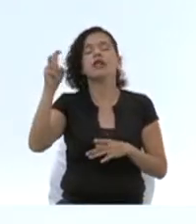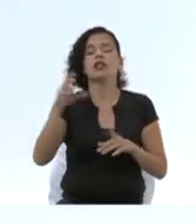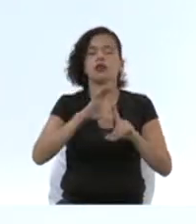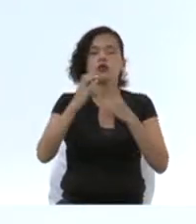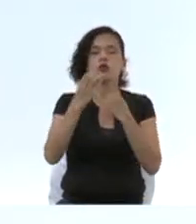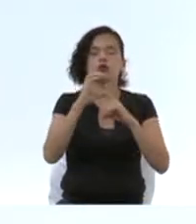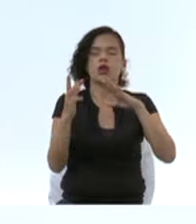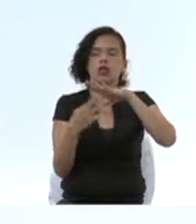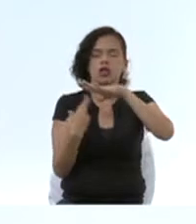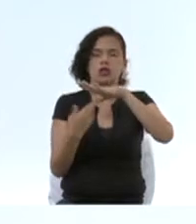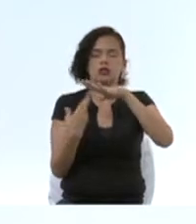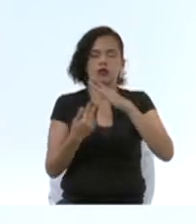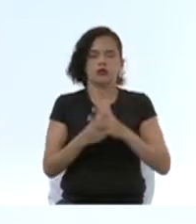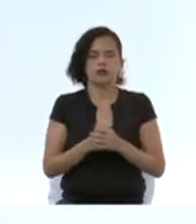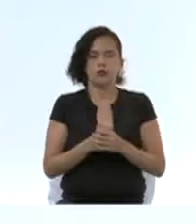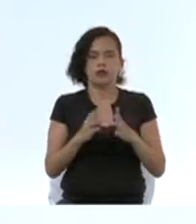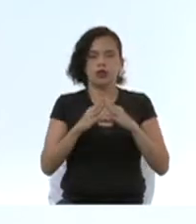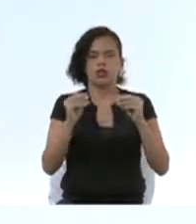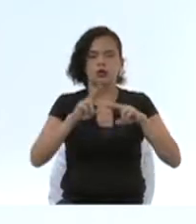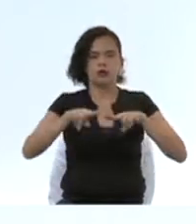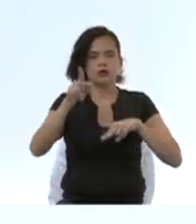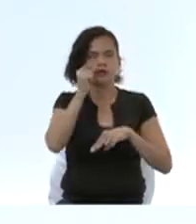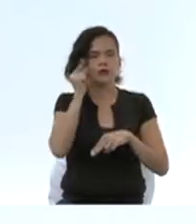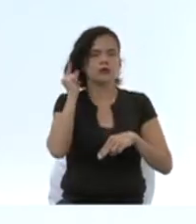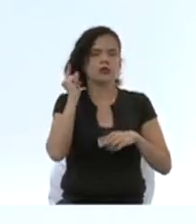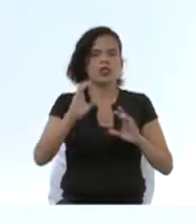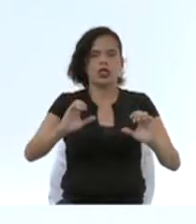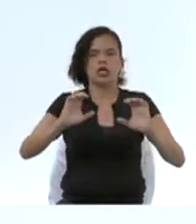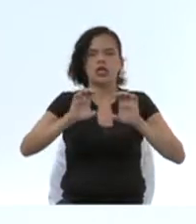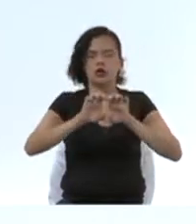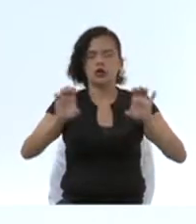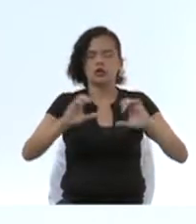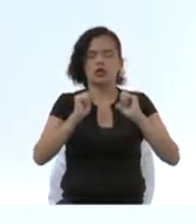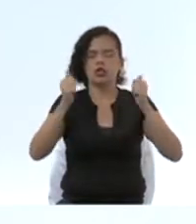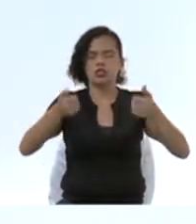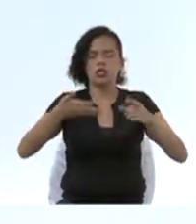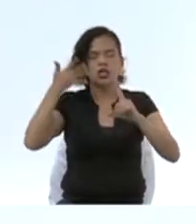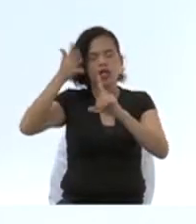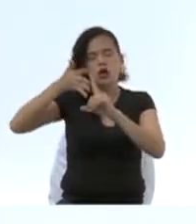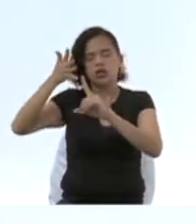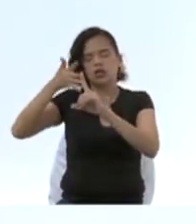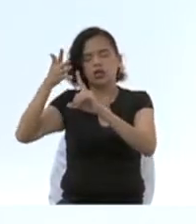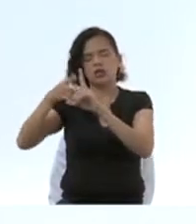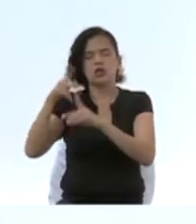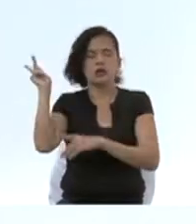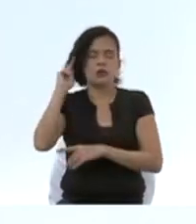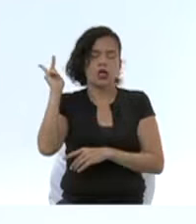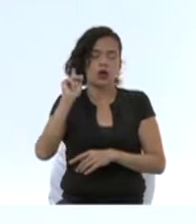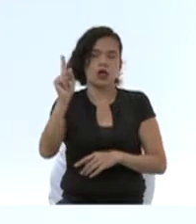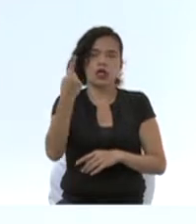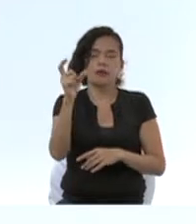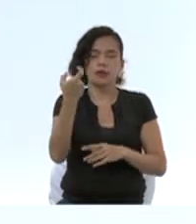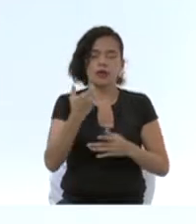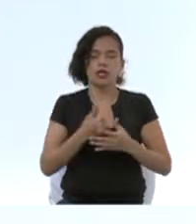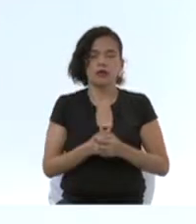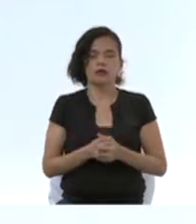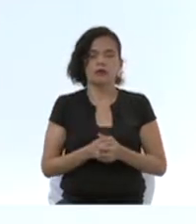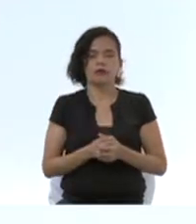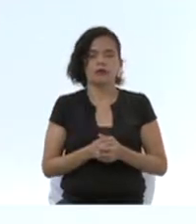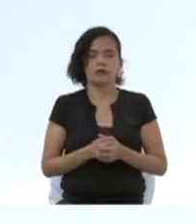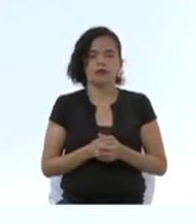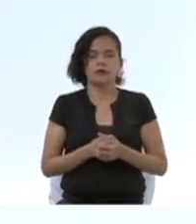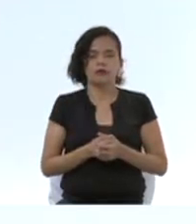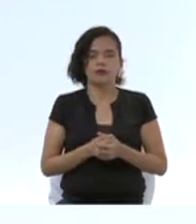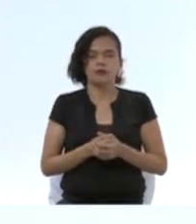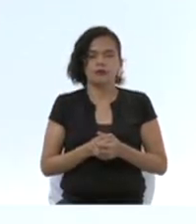Viernes de Cultura y Recreación para todos los niños y niñas de la etapa inicial y las orientaciones pedagógicas de la etapa primaria. Pero hay mucho